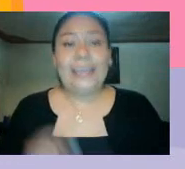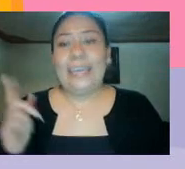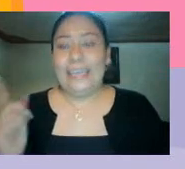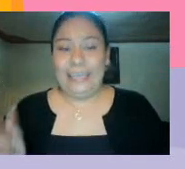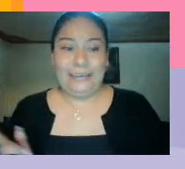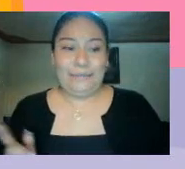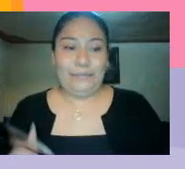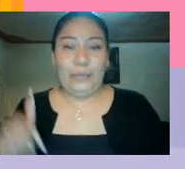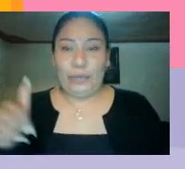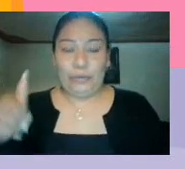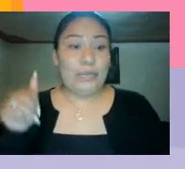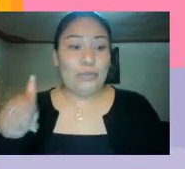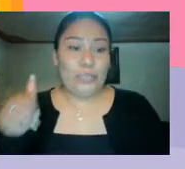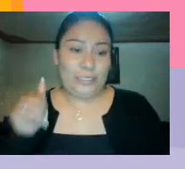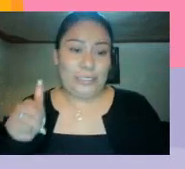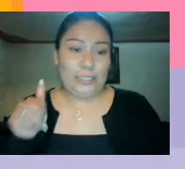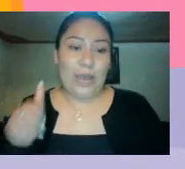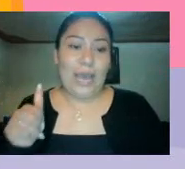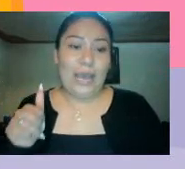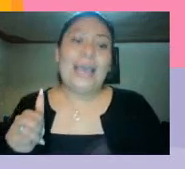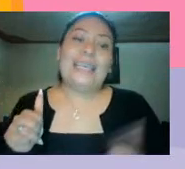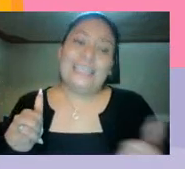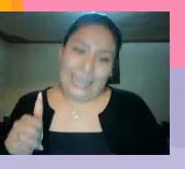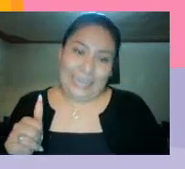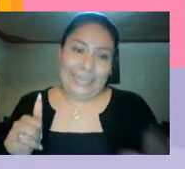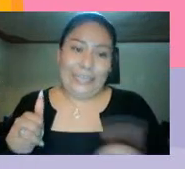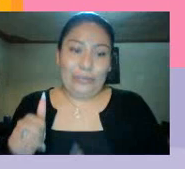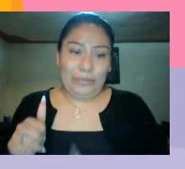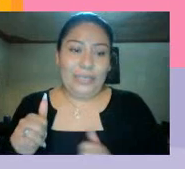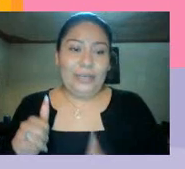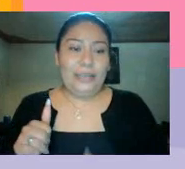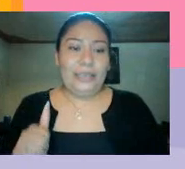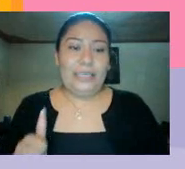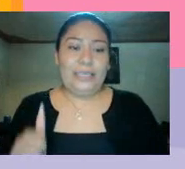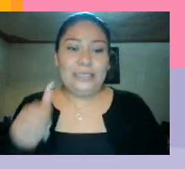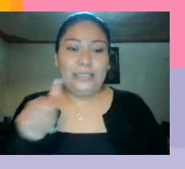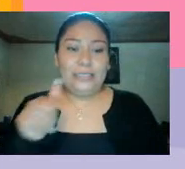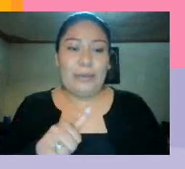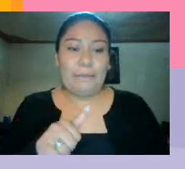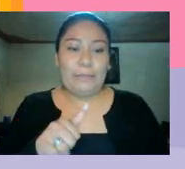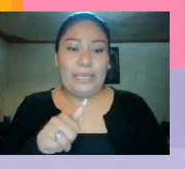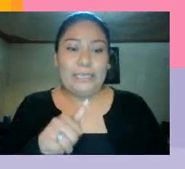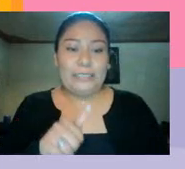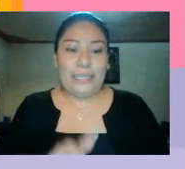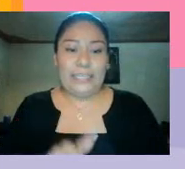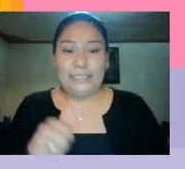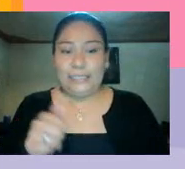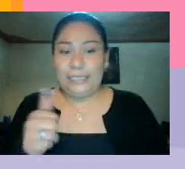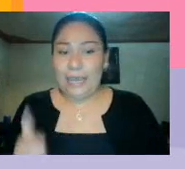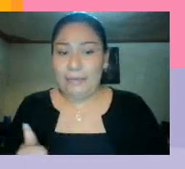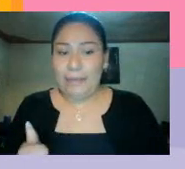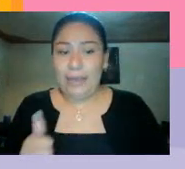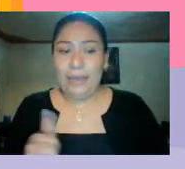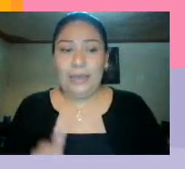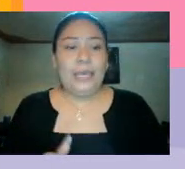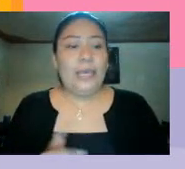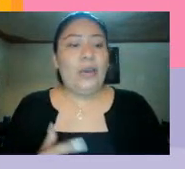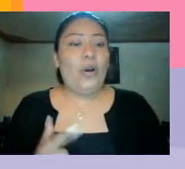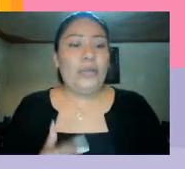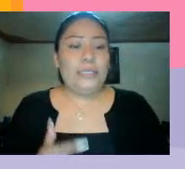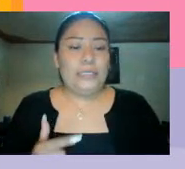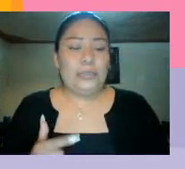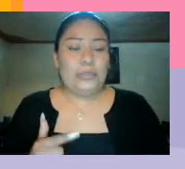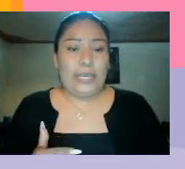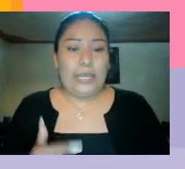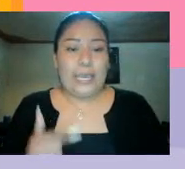en ir. Y bueno, tenemos inciso A, salir y dormir. Inciso B, estrellas y cama.